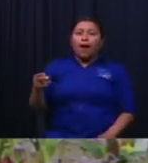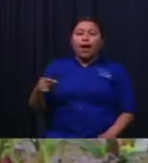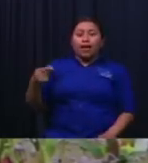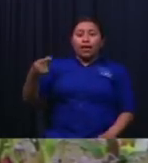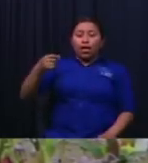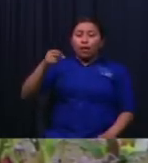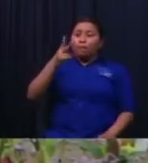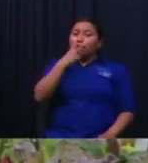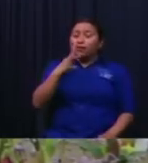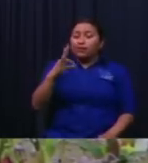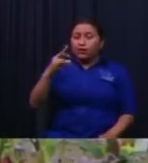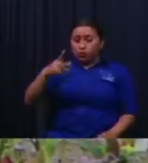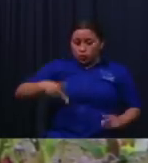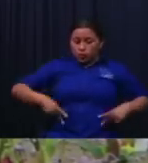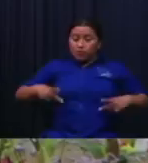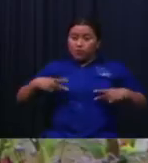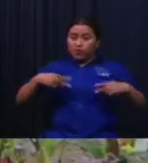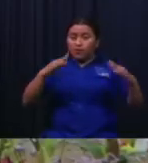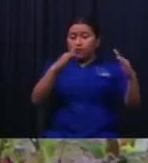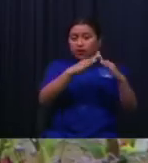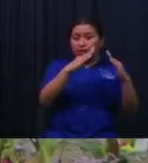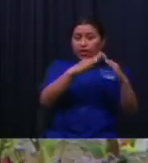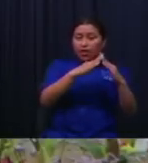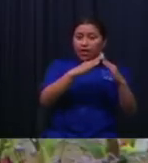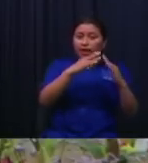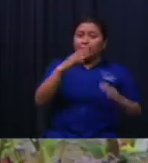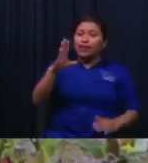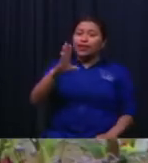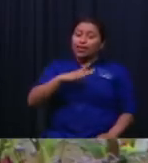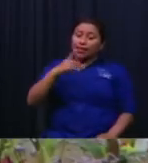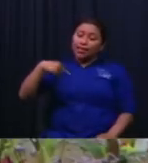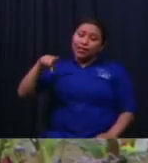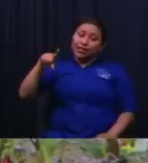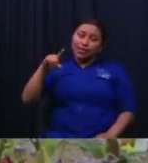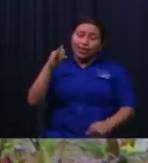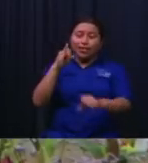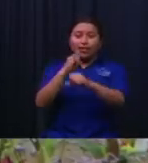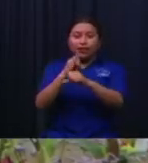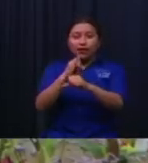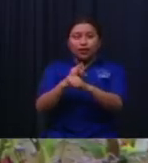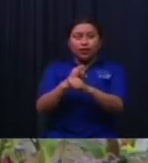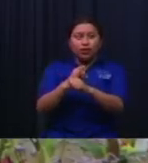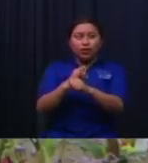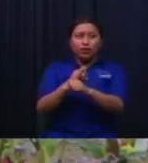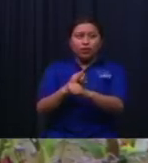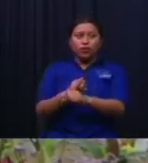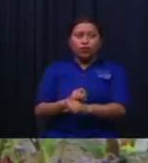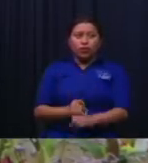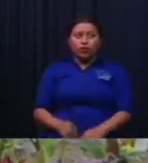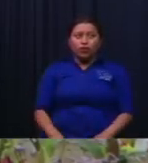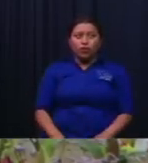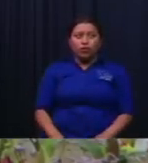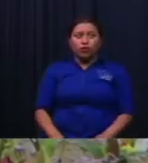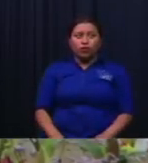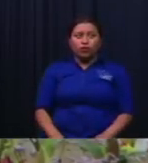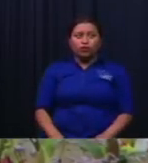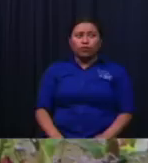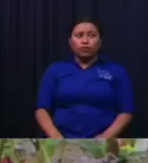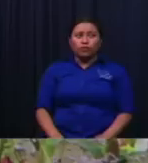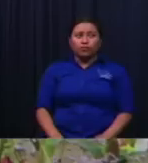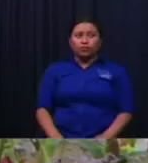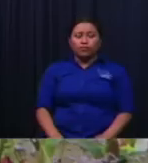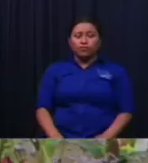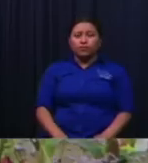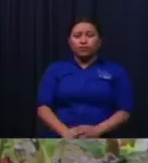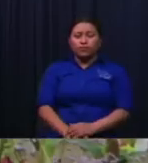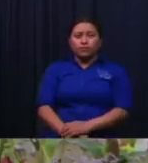van a ir a la iglesia. Cuando salgan, pero ya se le sembró esa semilla. Por eso